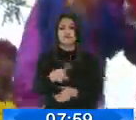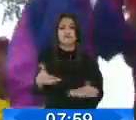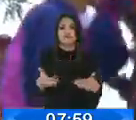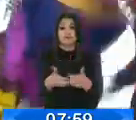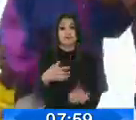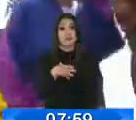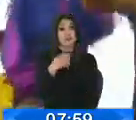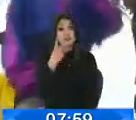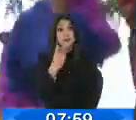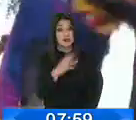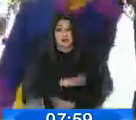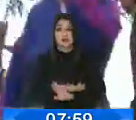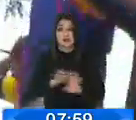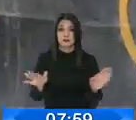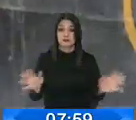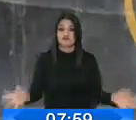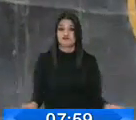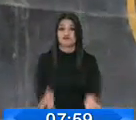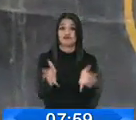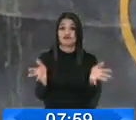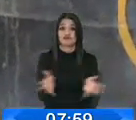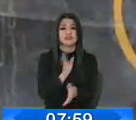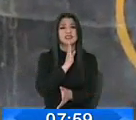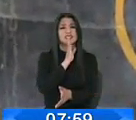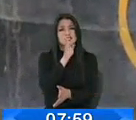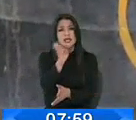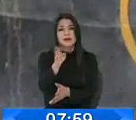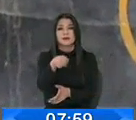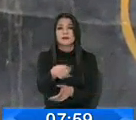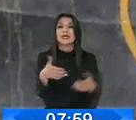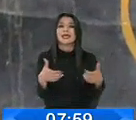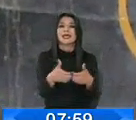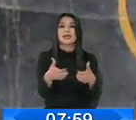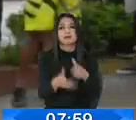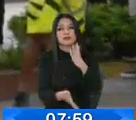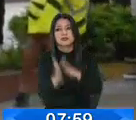Barcelona para hacerle barra cada vez que el equipo